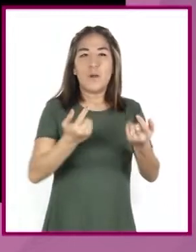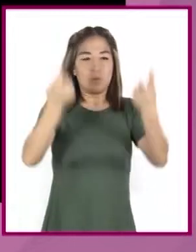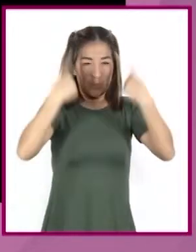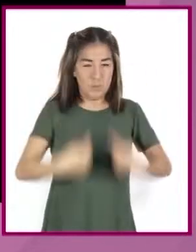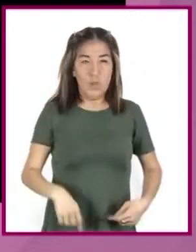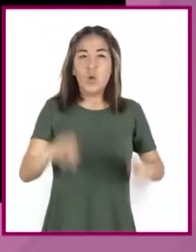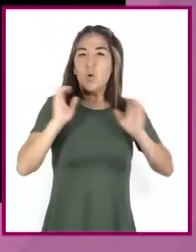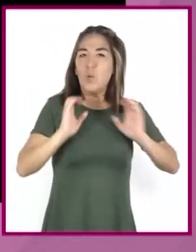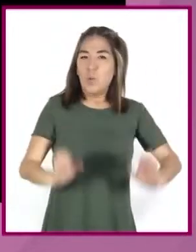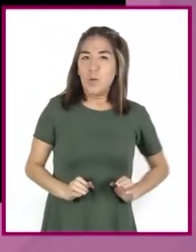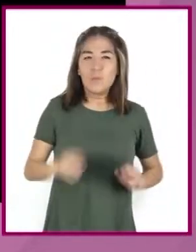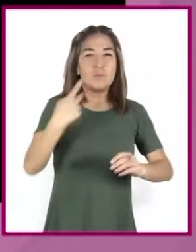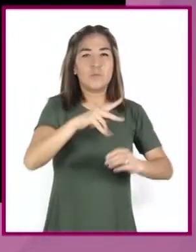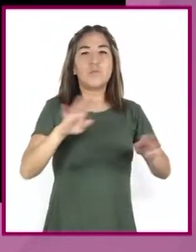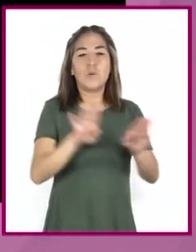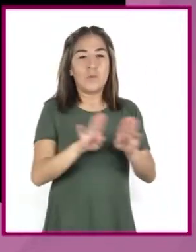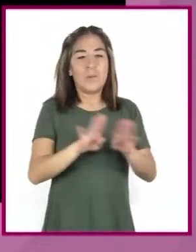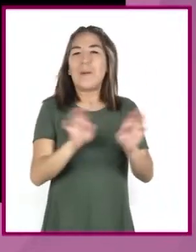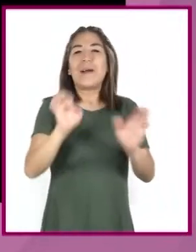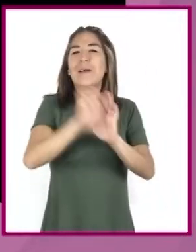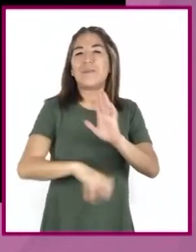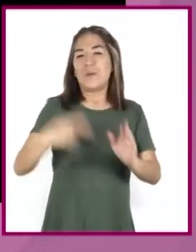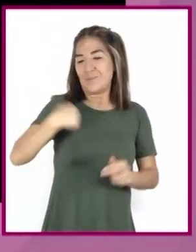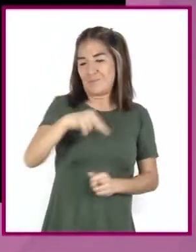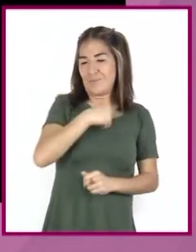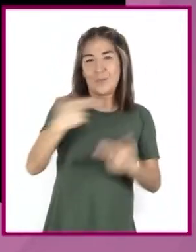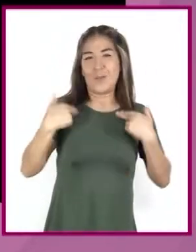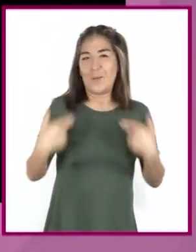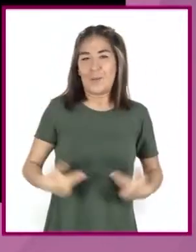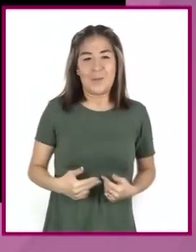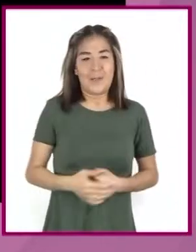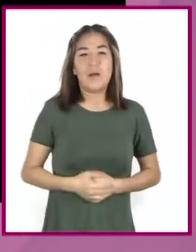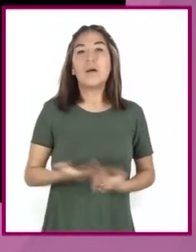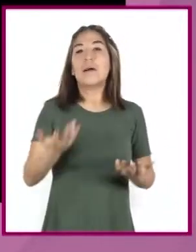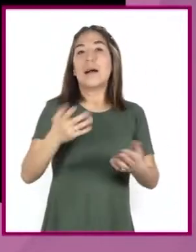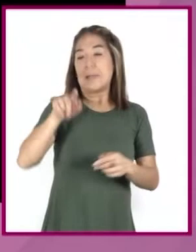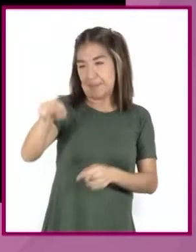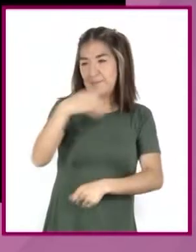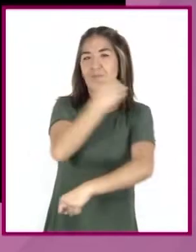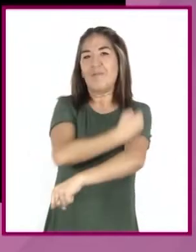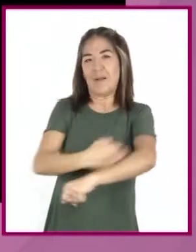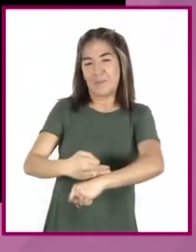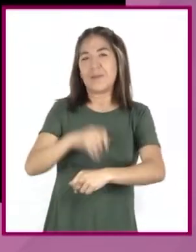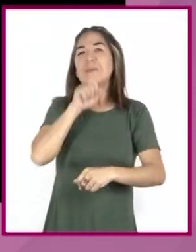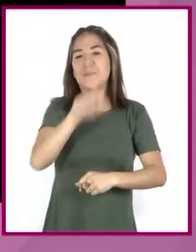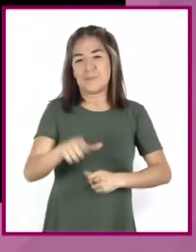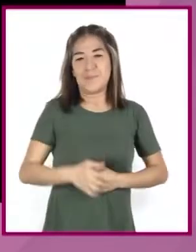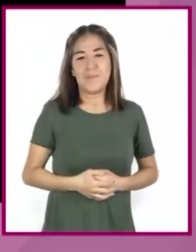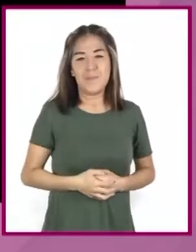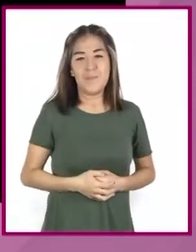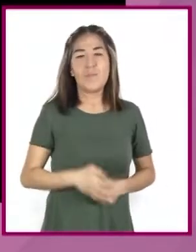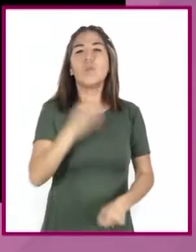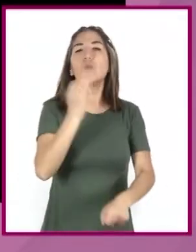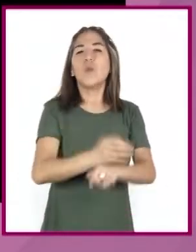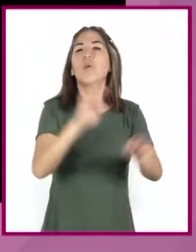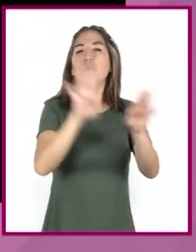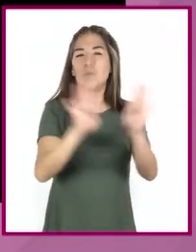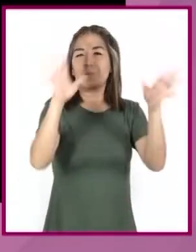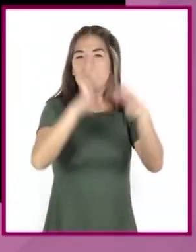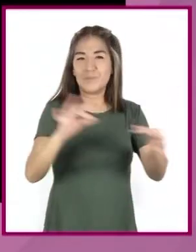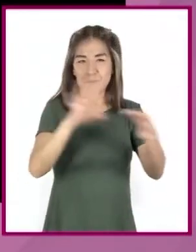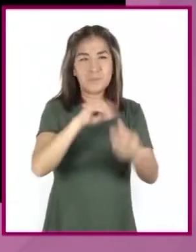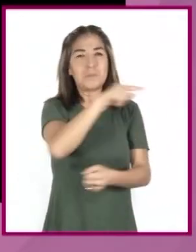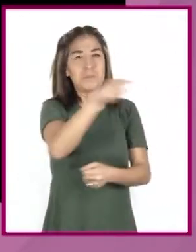y al mismo tiempo. ¡Como nosotros! Bueno, incluyendo a nuestras familias. A mí me quedó clara la explicación de